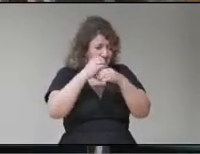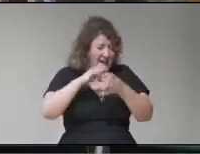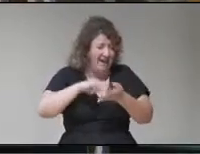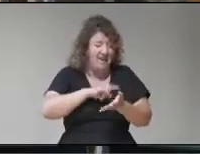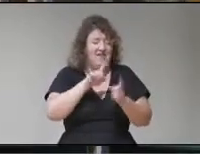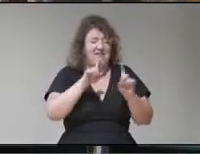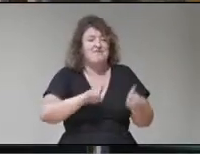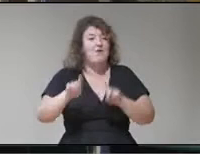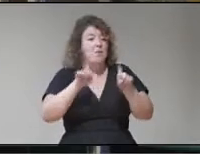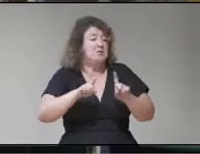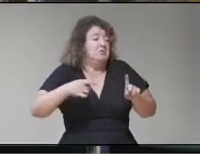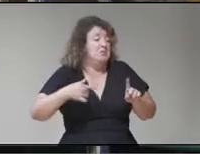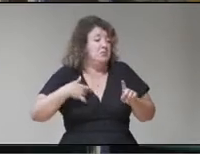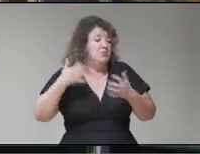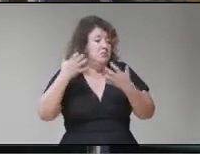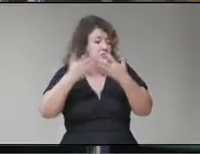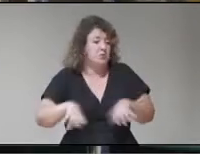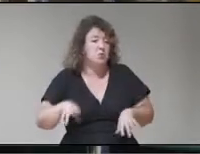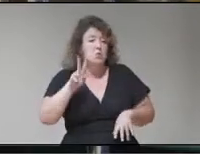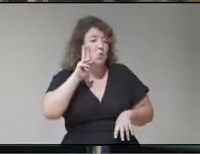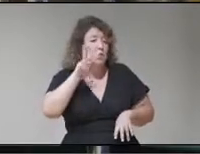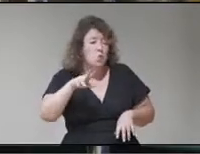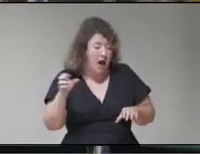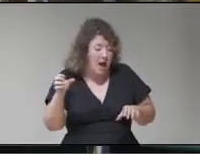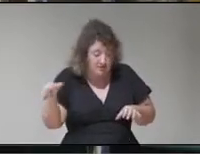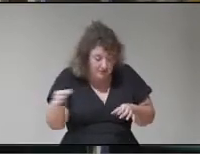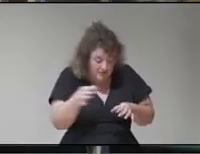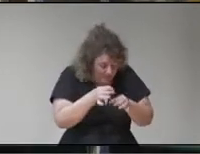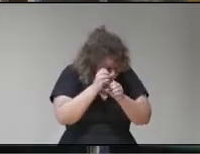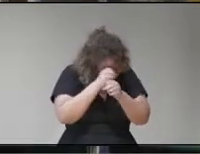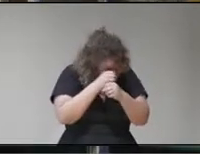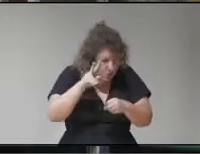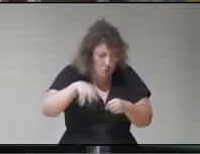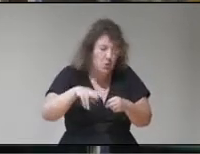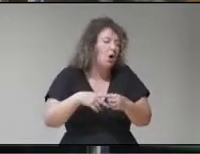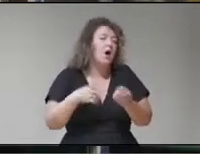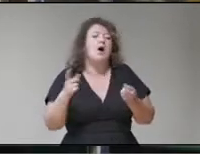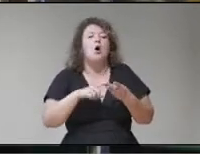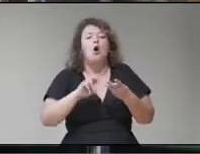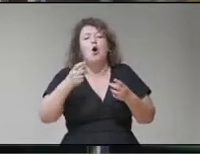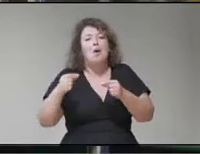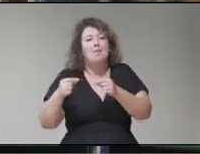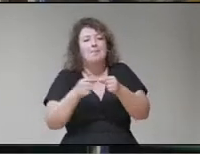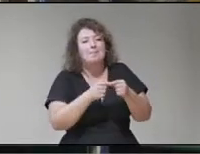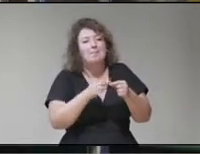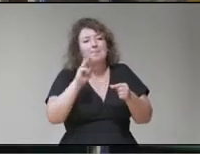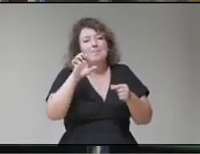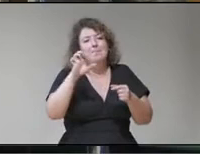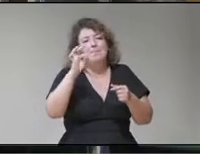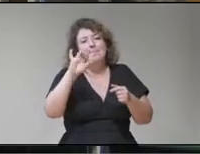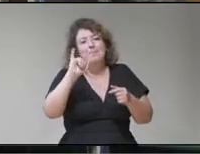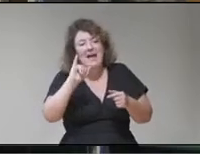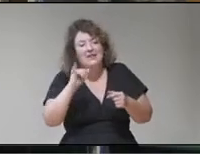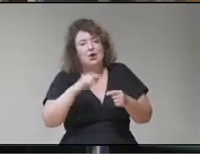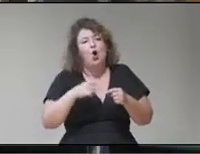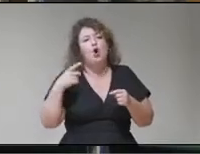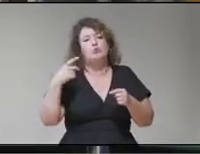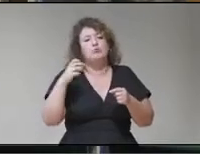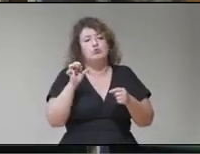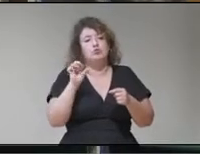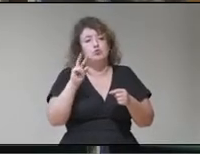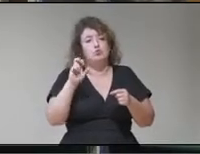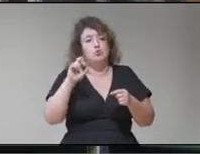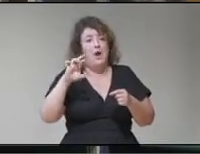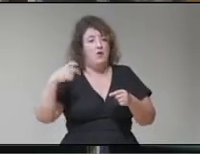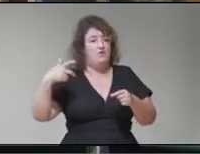como ni en su vida vieron un estafilococo al microscopio, ni jamás de la vida vieron una placa Petri sembrada con suelo, pues